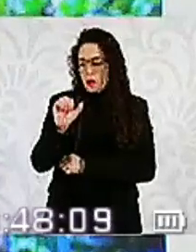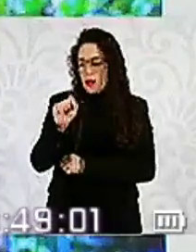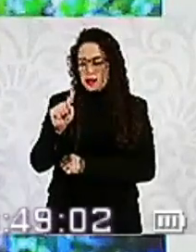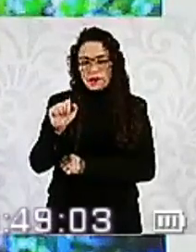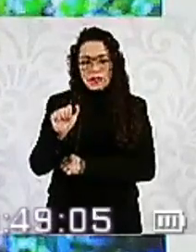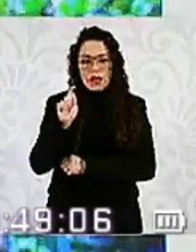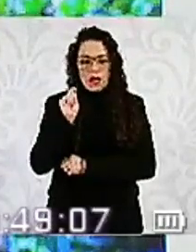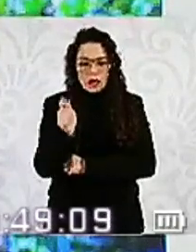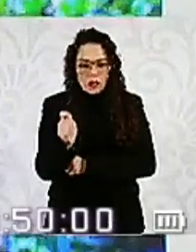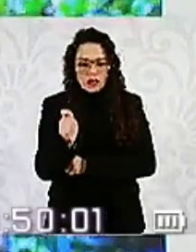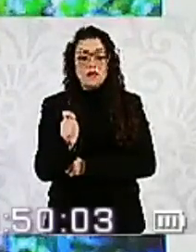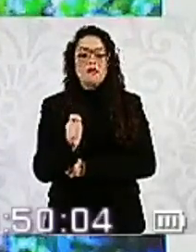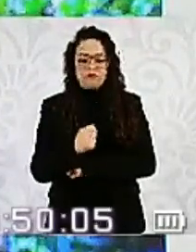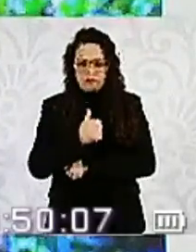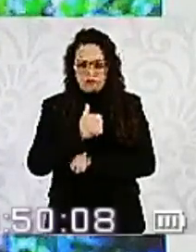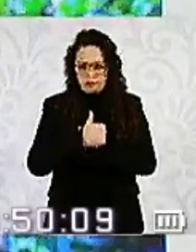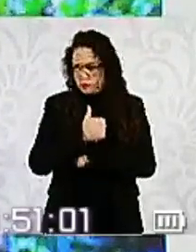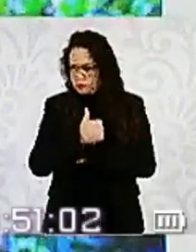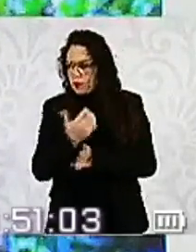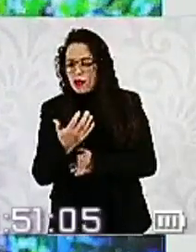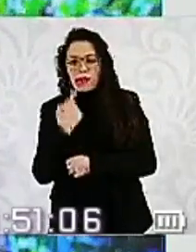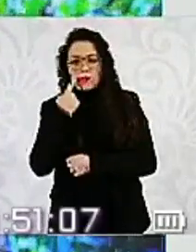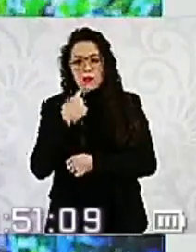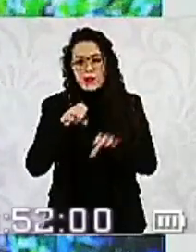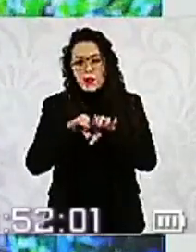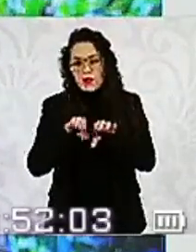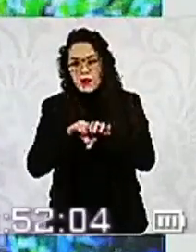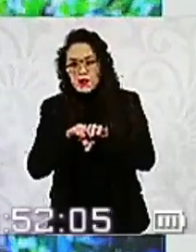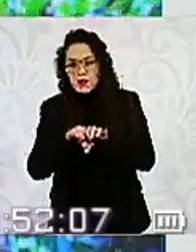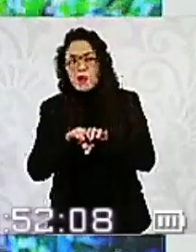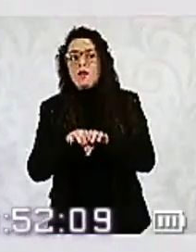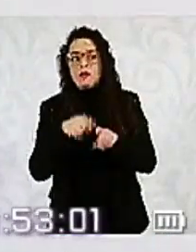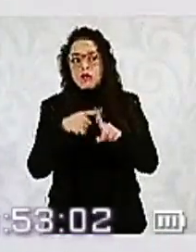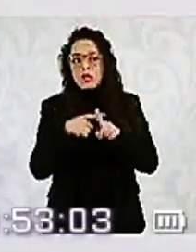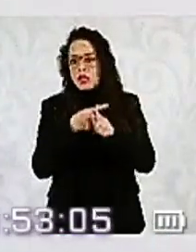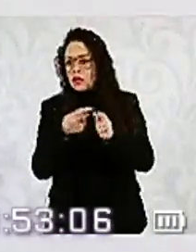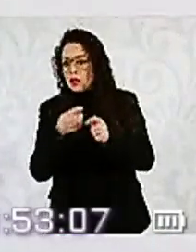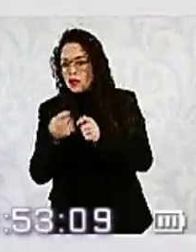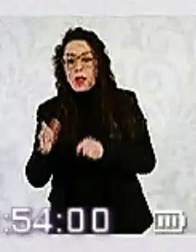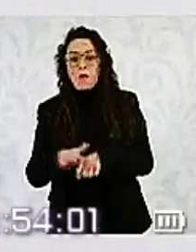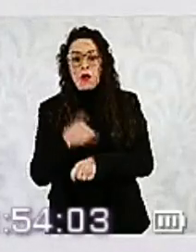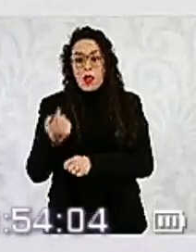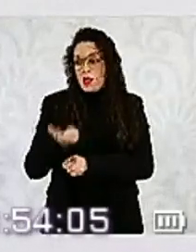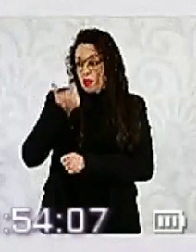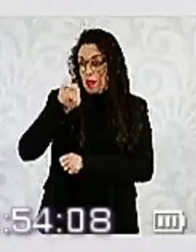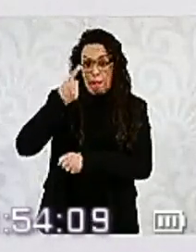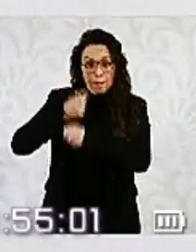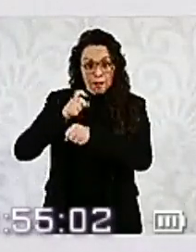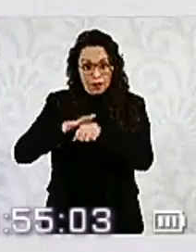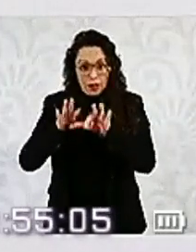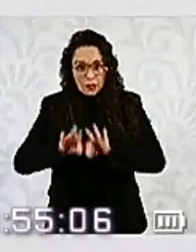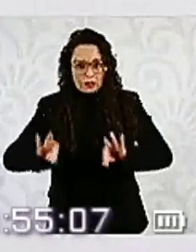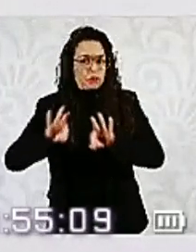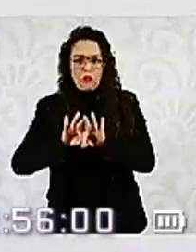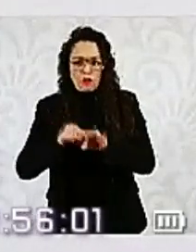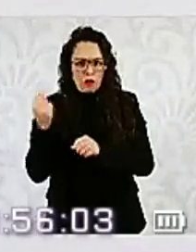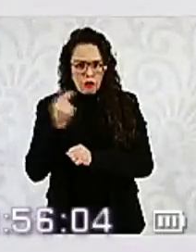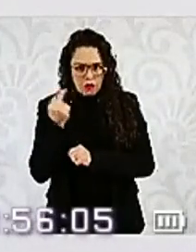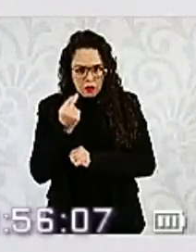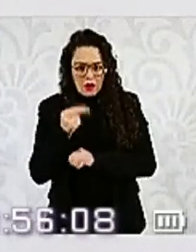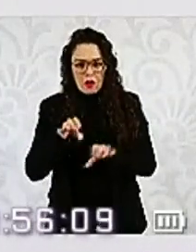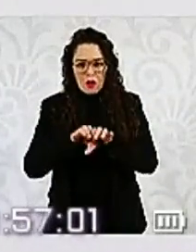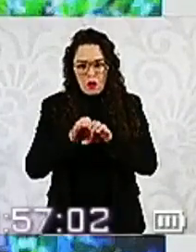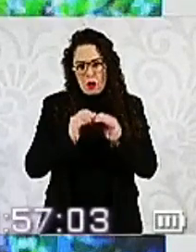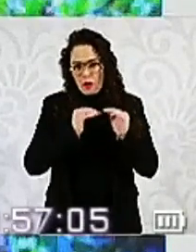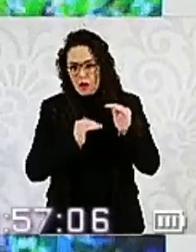las pujas para que los precios no sean el primero, sino se empiecen a bajar y poder tener beneficios. Ya hemos hecho